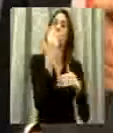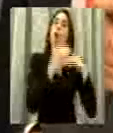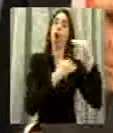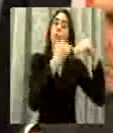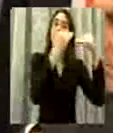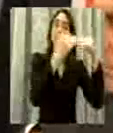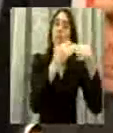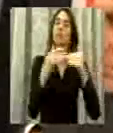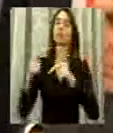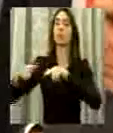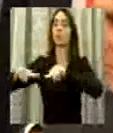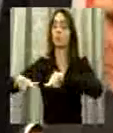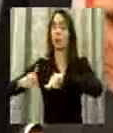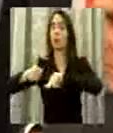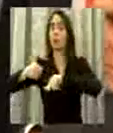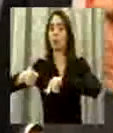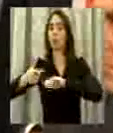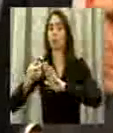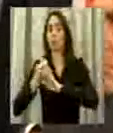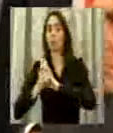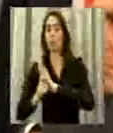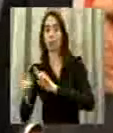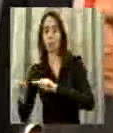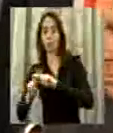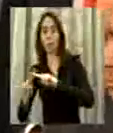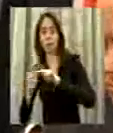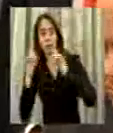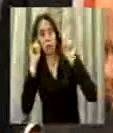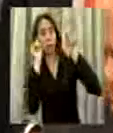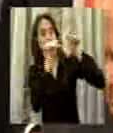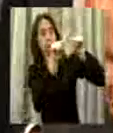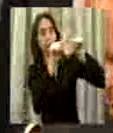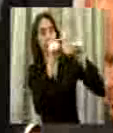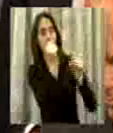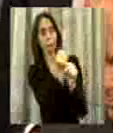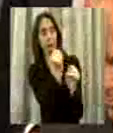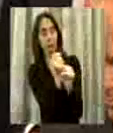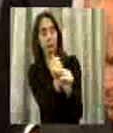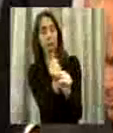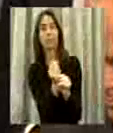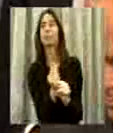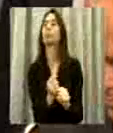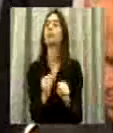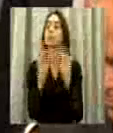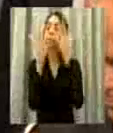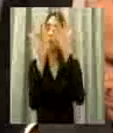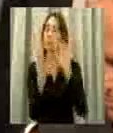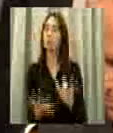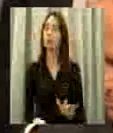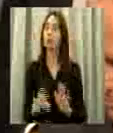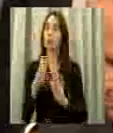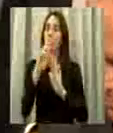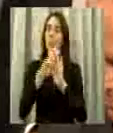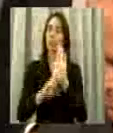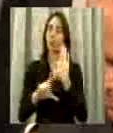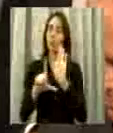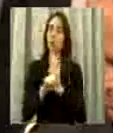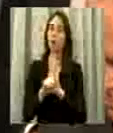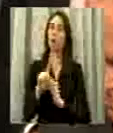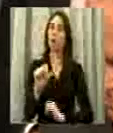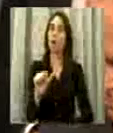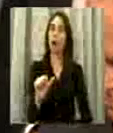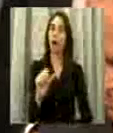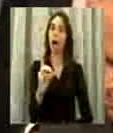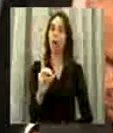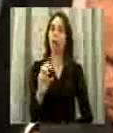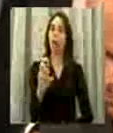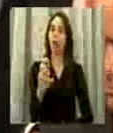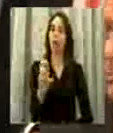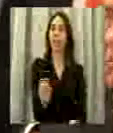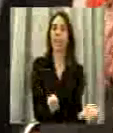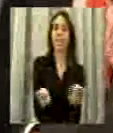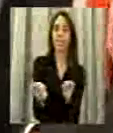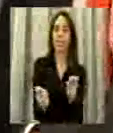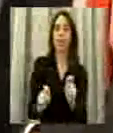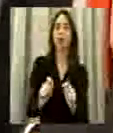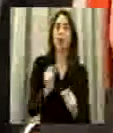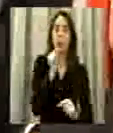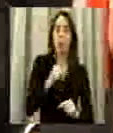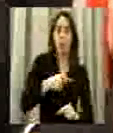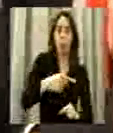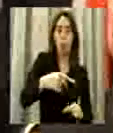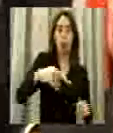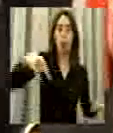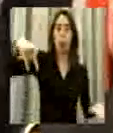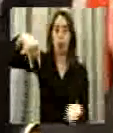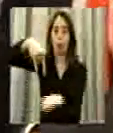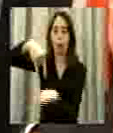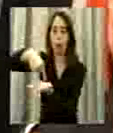la Dirección de Presupuesto. Estamos elaborando hoy día un proyecto de ley ADP Gestión que vamos a presentar próximamente al